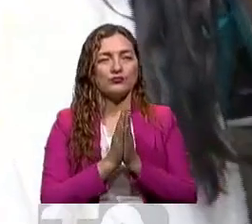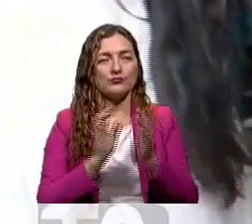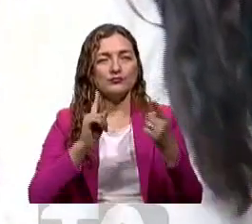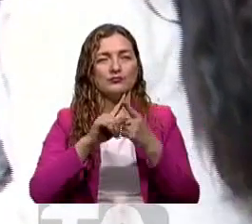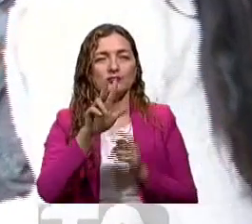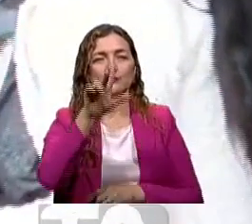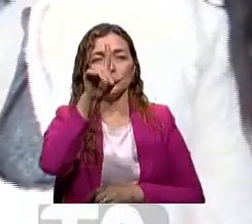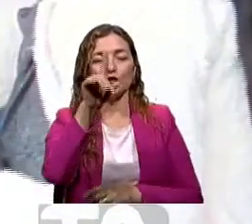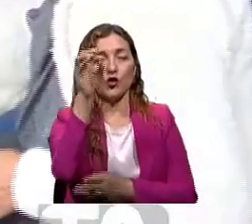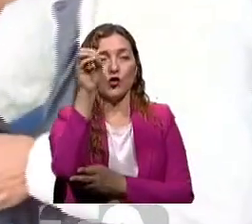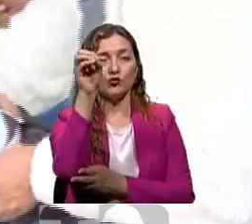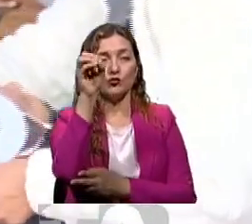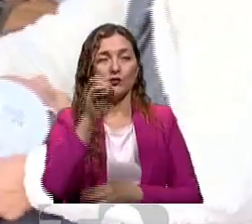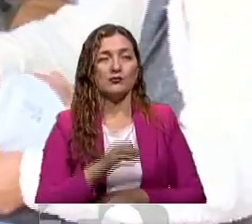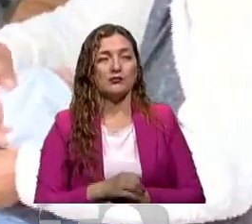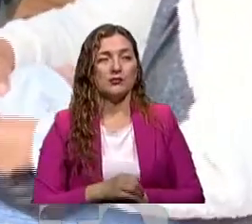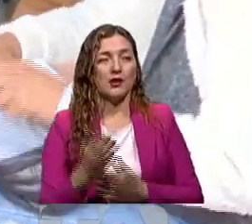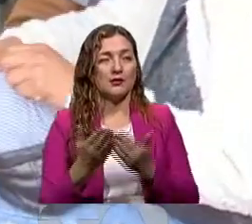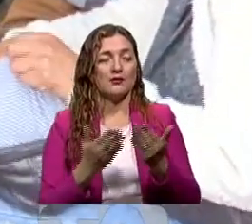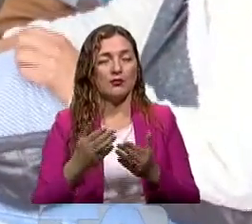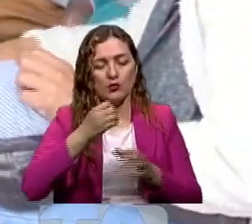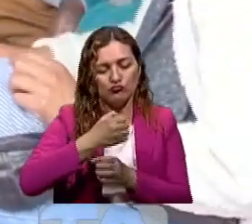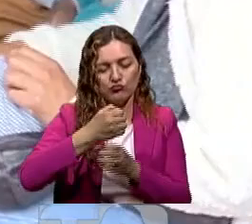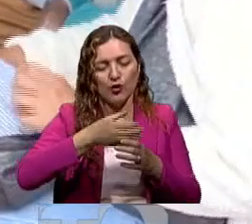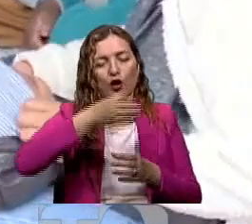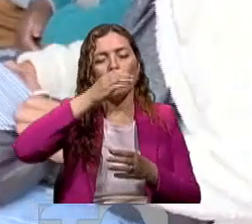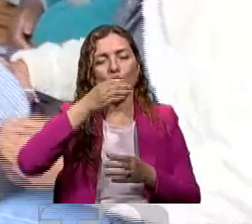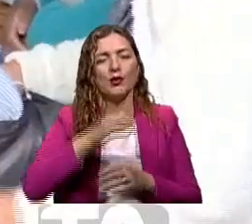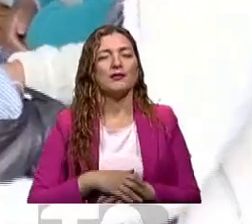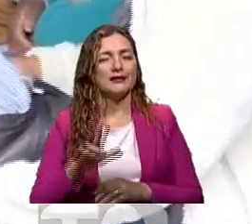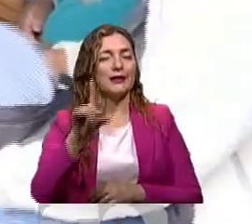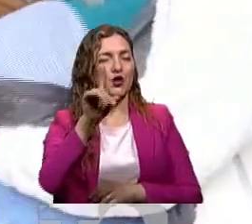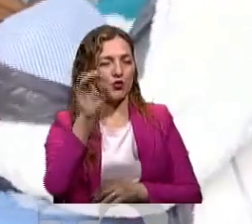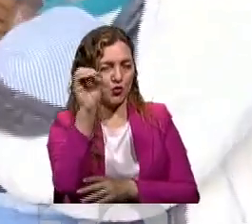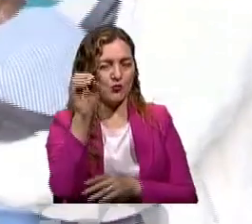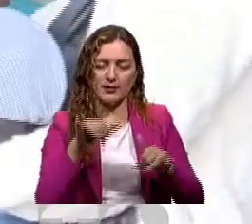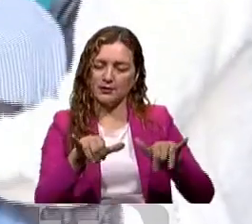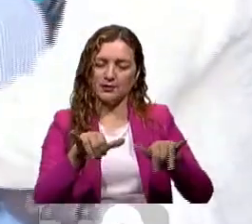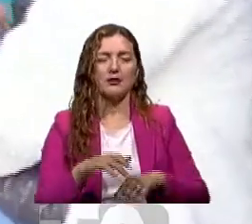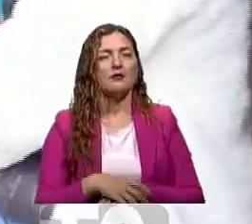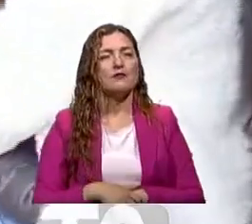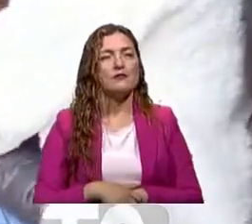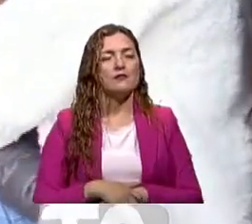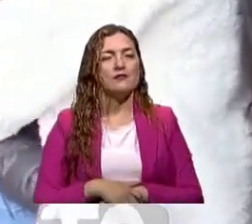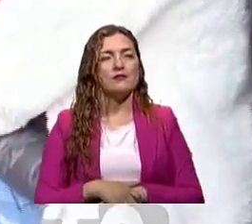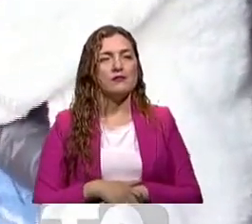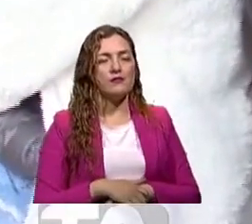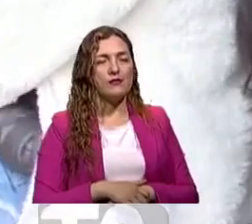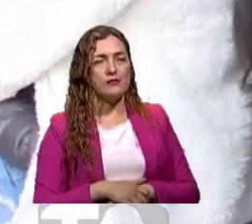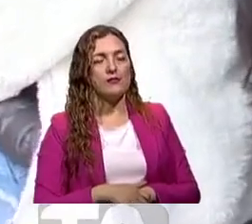el 31 de octubre sirviendo su deliciosa colada morada. No lo olvide, está